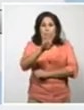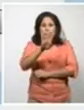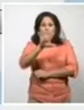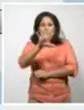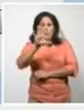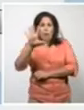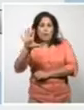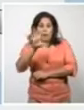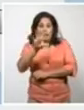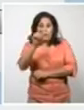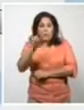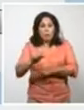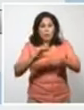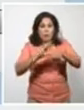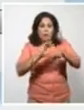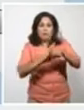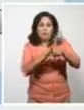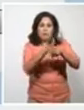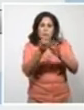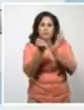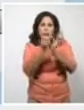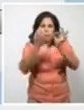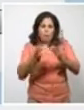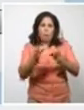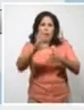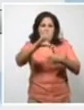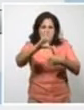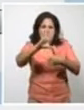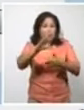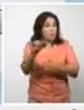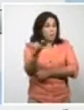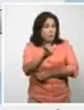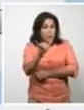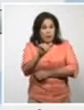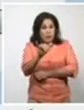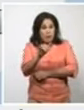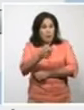943.455 casos confirmados. Igualmente, en el día de ayer se produce